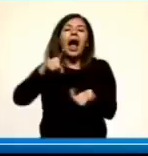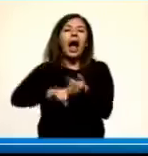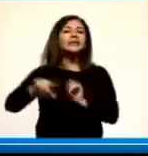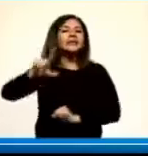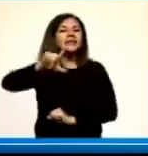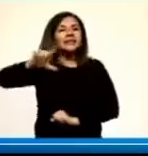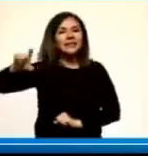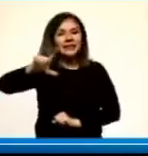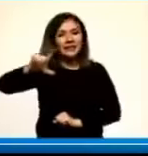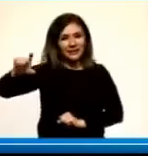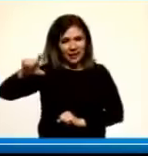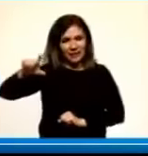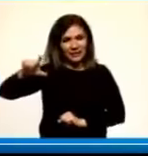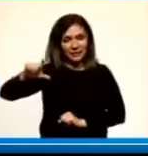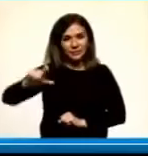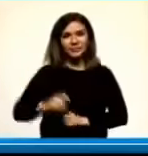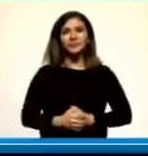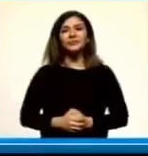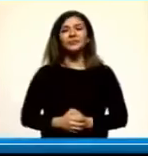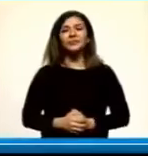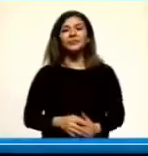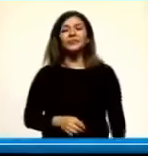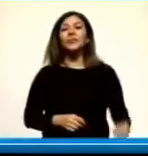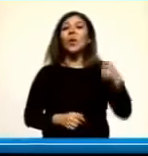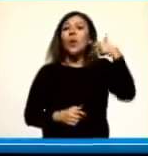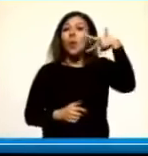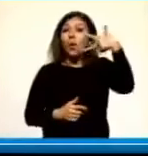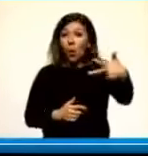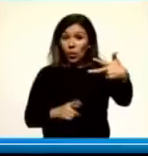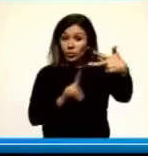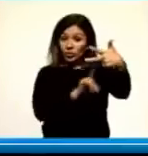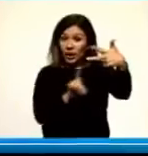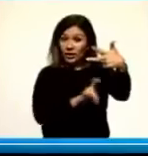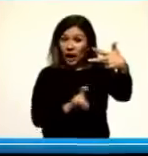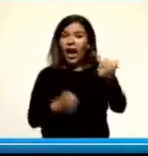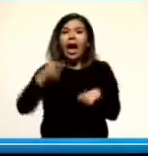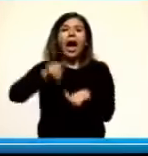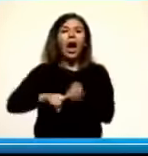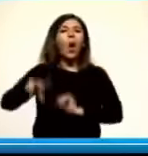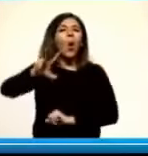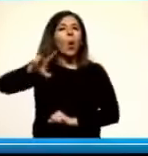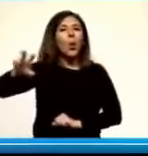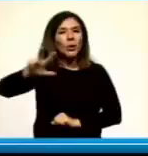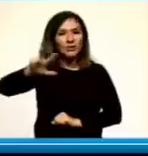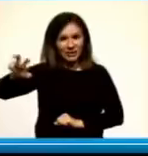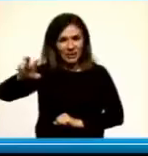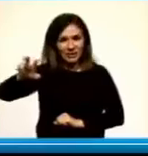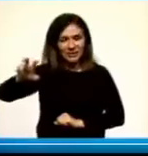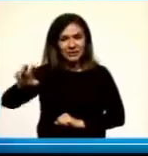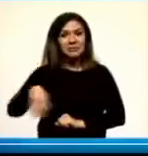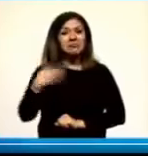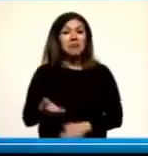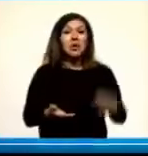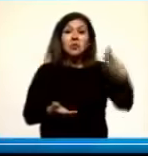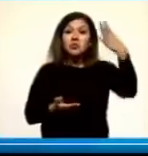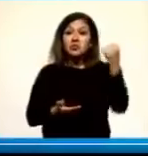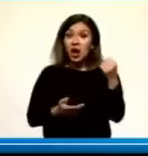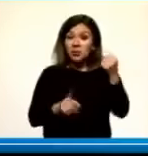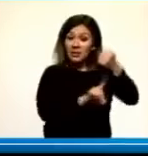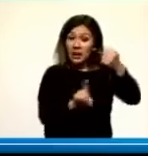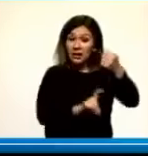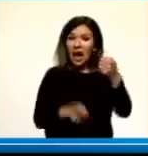son 700 unidades, 8 centenas son 800 unidades, 9